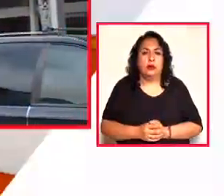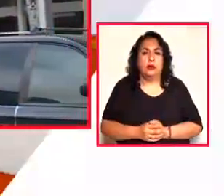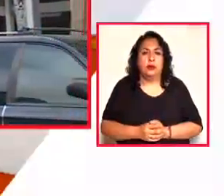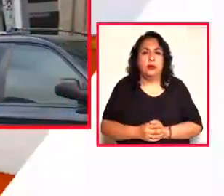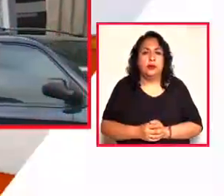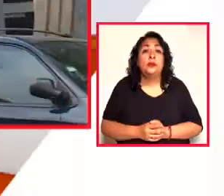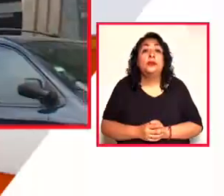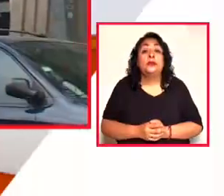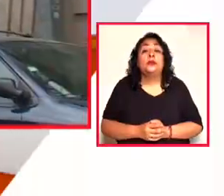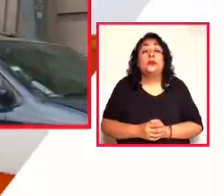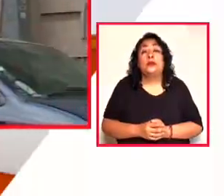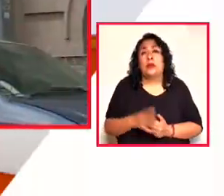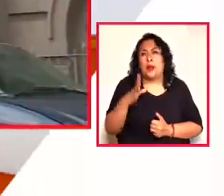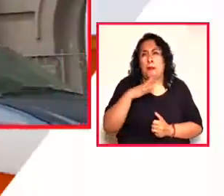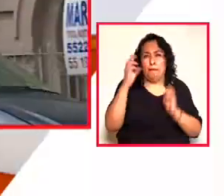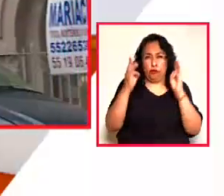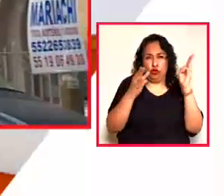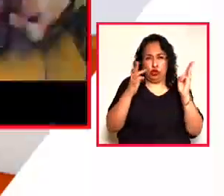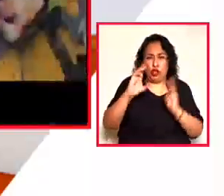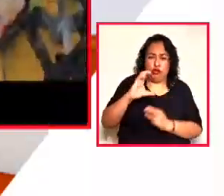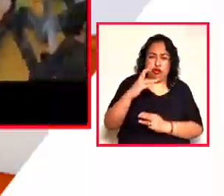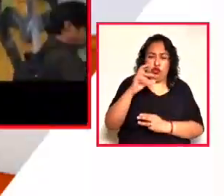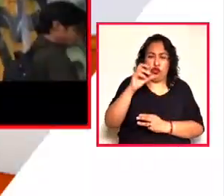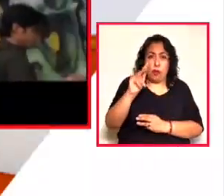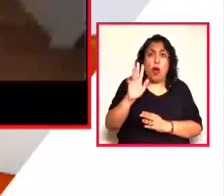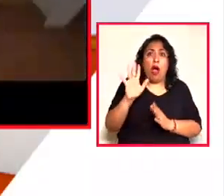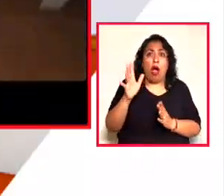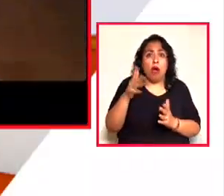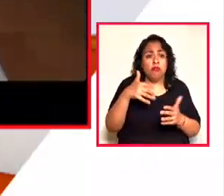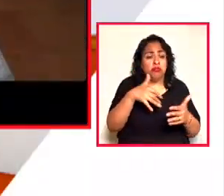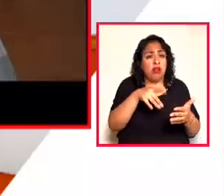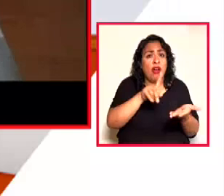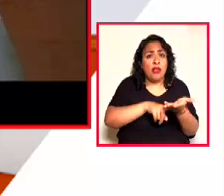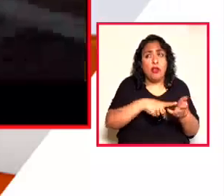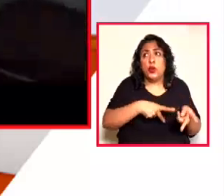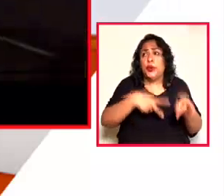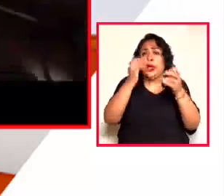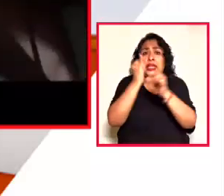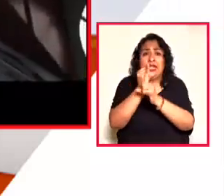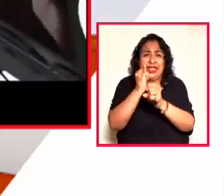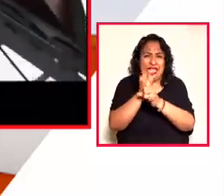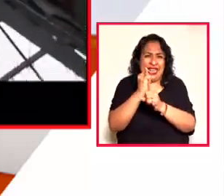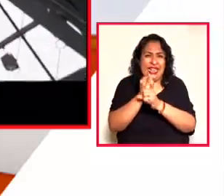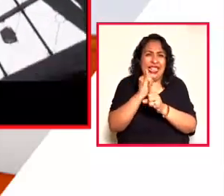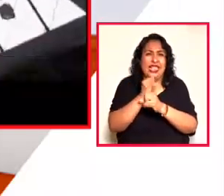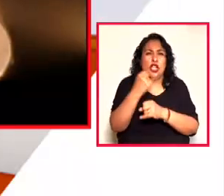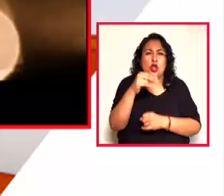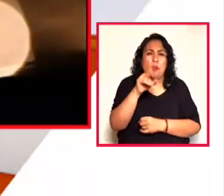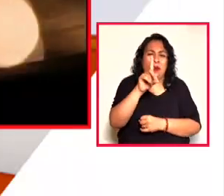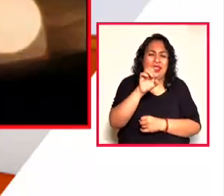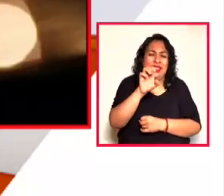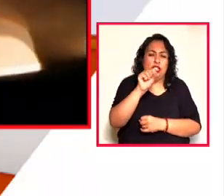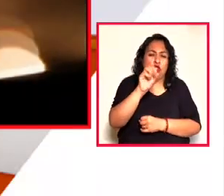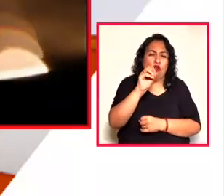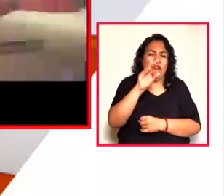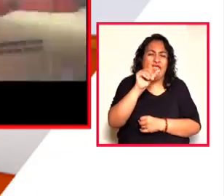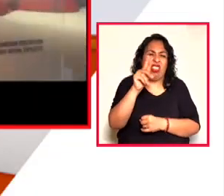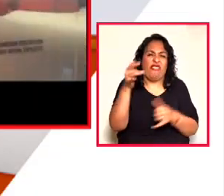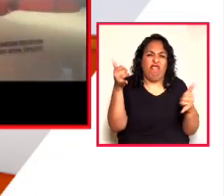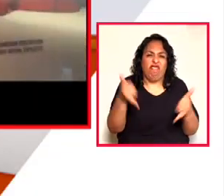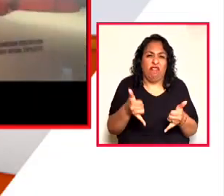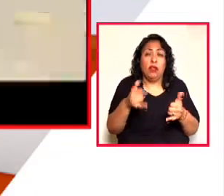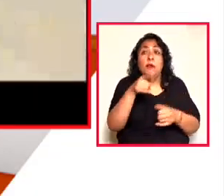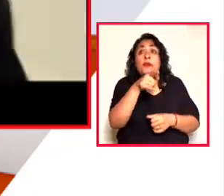El acervo del Museo Universitario del Chopo está disponible en línea a través del archivo digital Desobediente. Bueno,